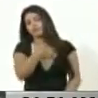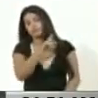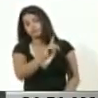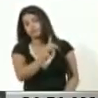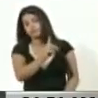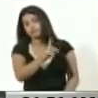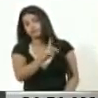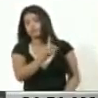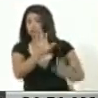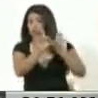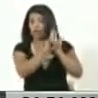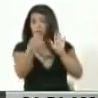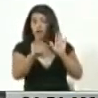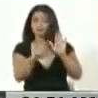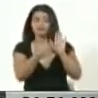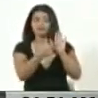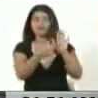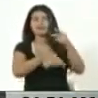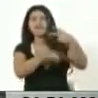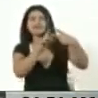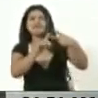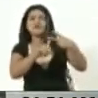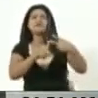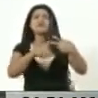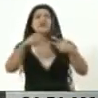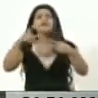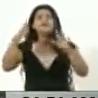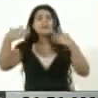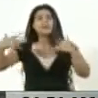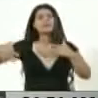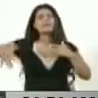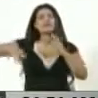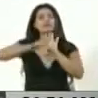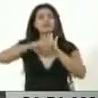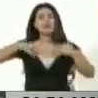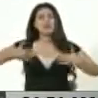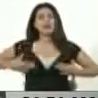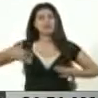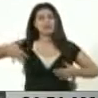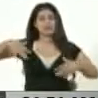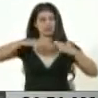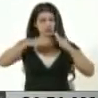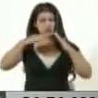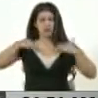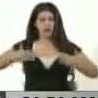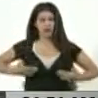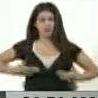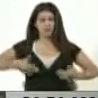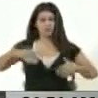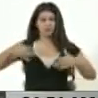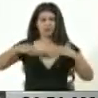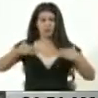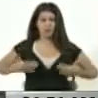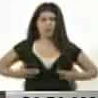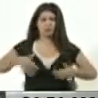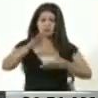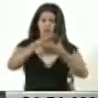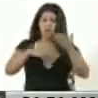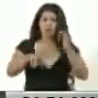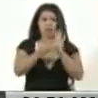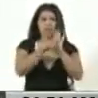no solamente esa, la Convención Americana de Derechos Humanos, el Pacto de San José, tiene normativa que